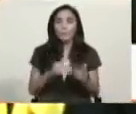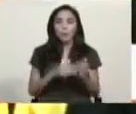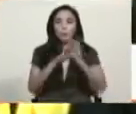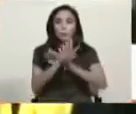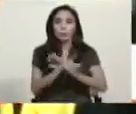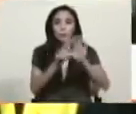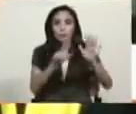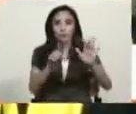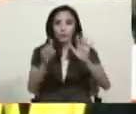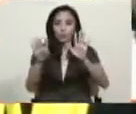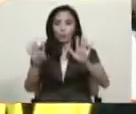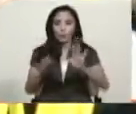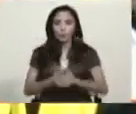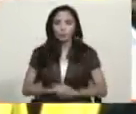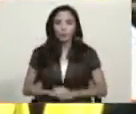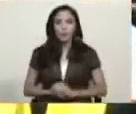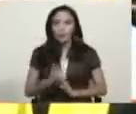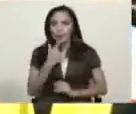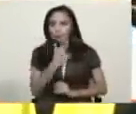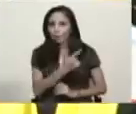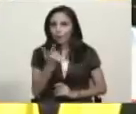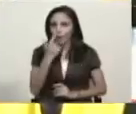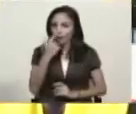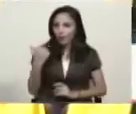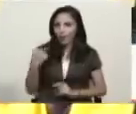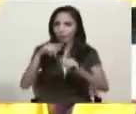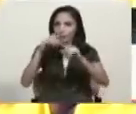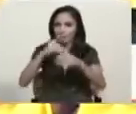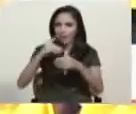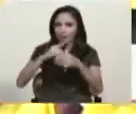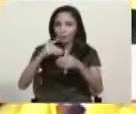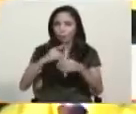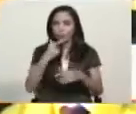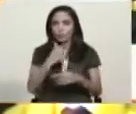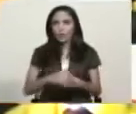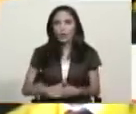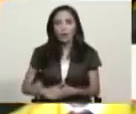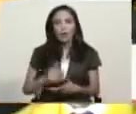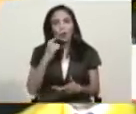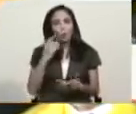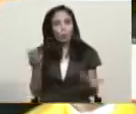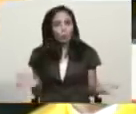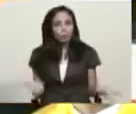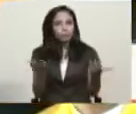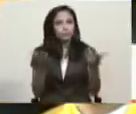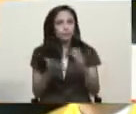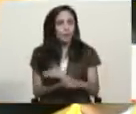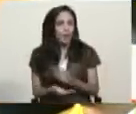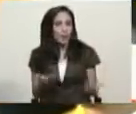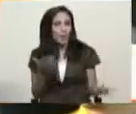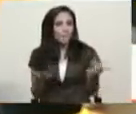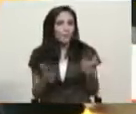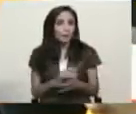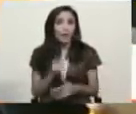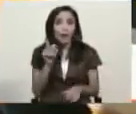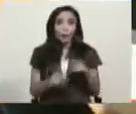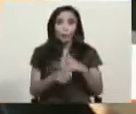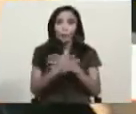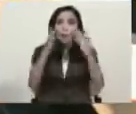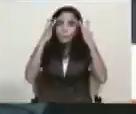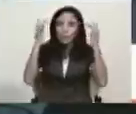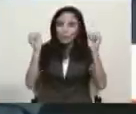469, como yo lo he dicho en otros actos, buscar entre ellos, muchos se han hecho